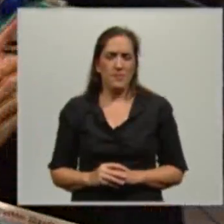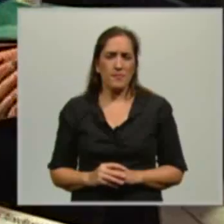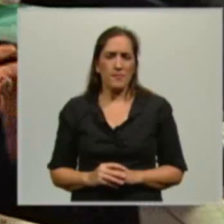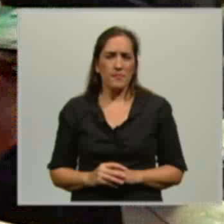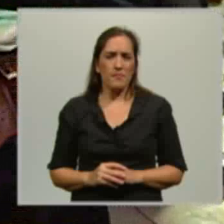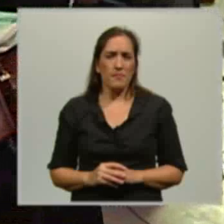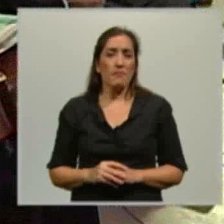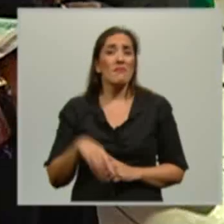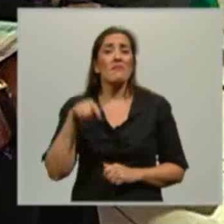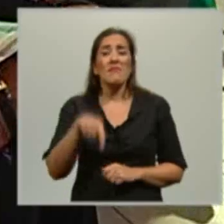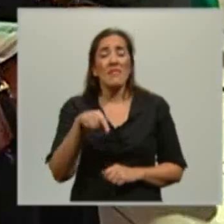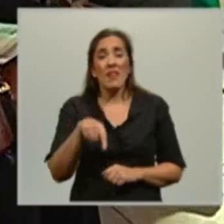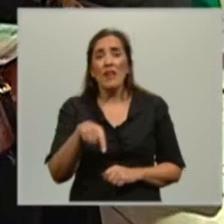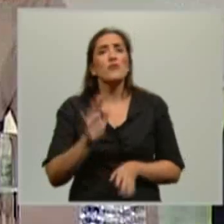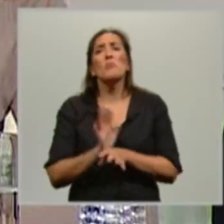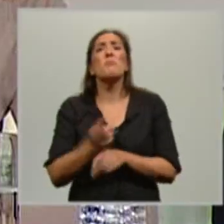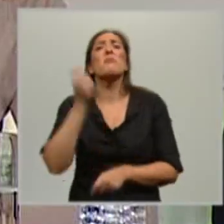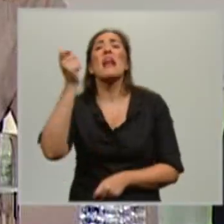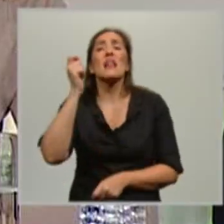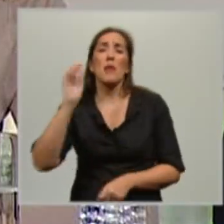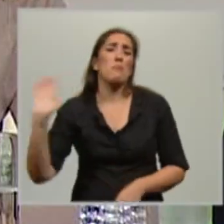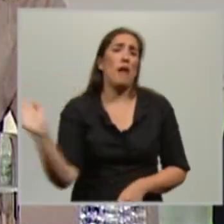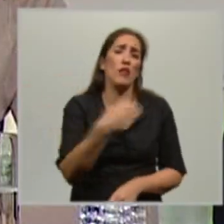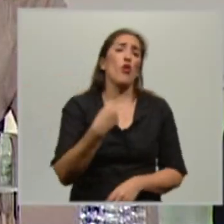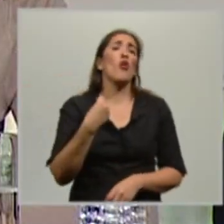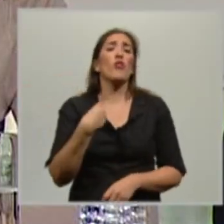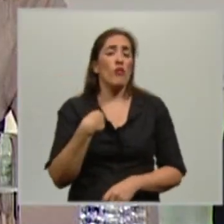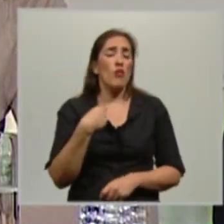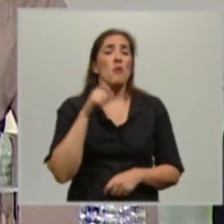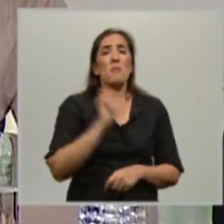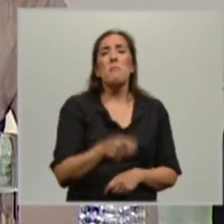esto es para todos, para los pequeños.